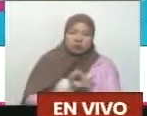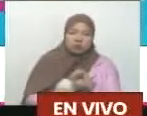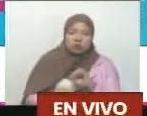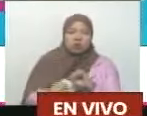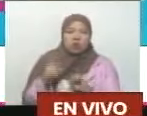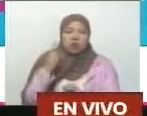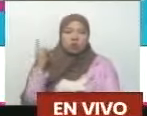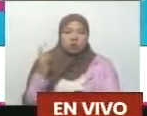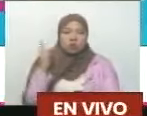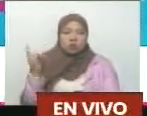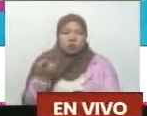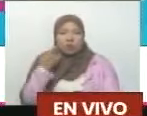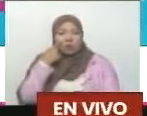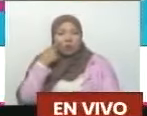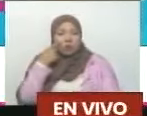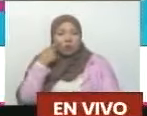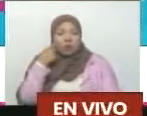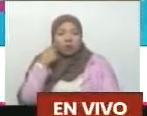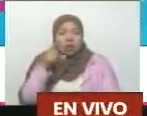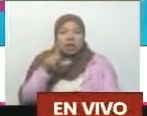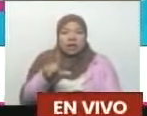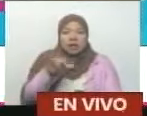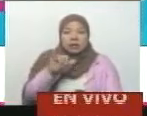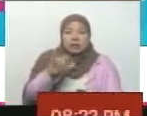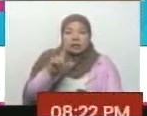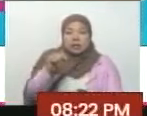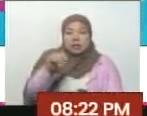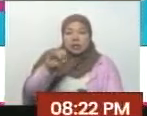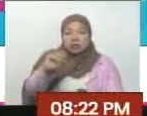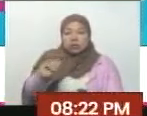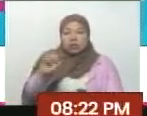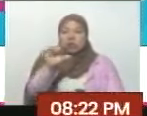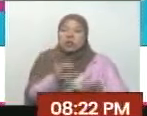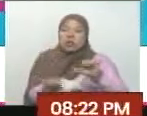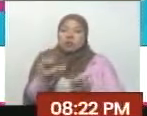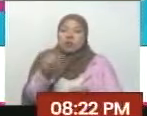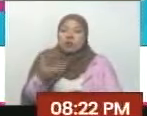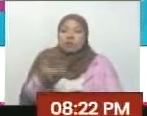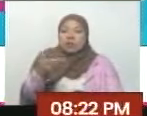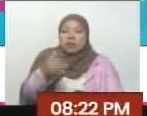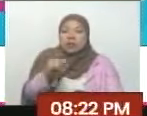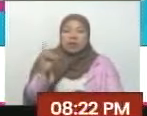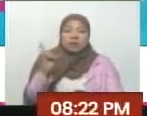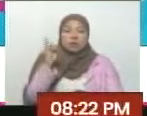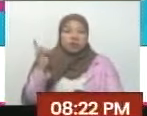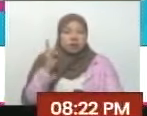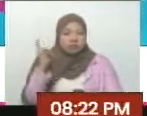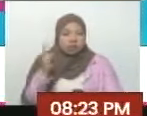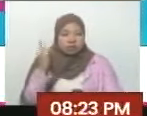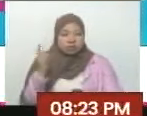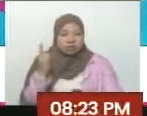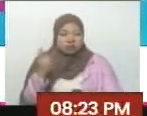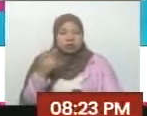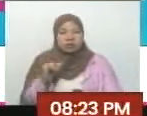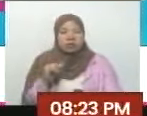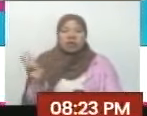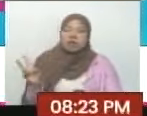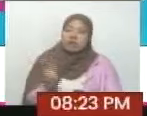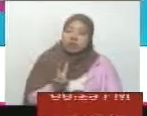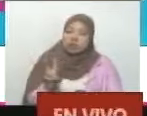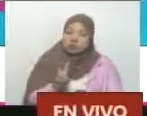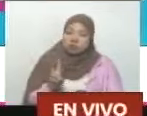a Bolivia porque le tiene el ojo puesto al litio boliviano. Así que el pueblo de Bolivia, lo que queda desde